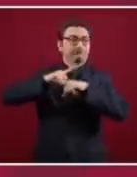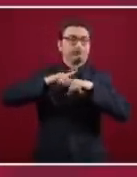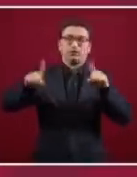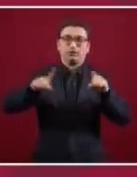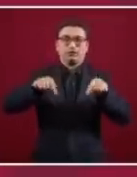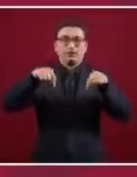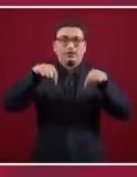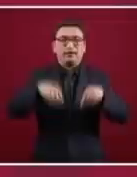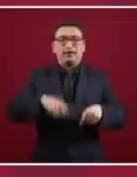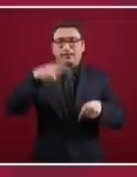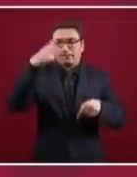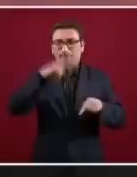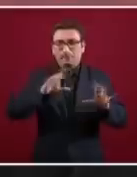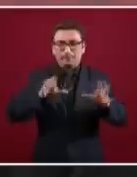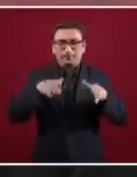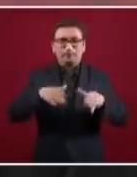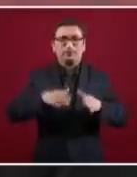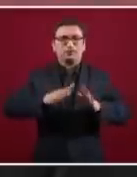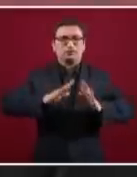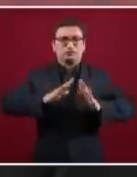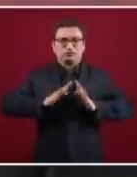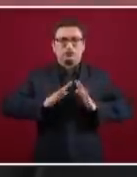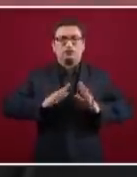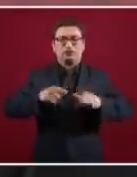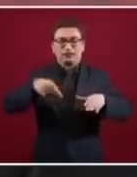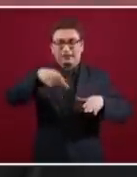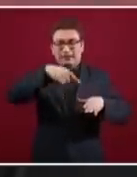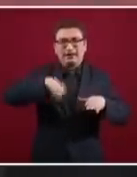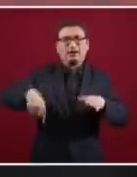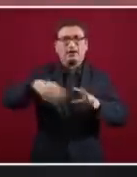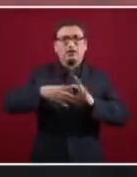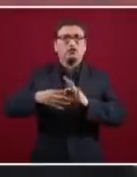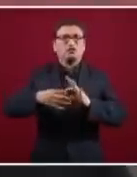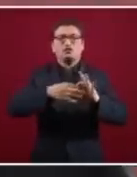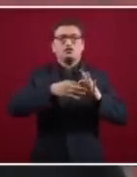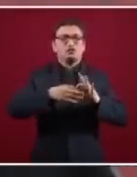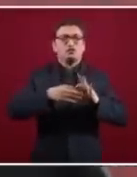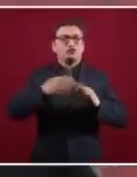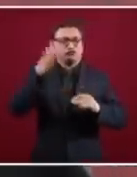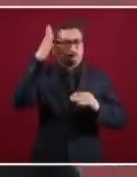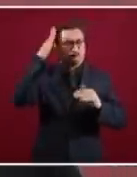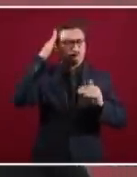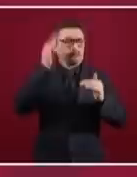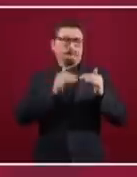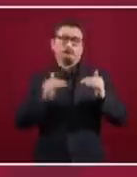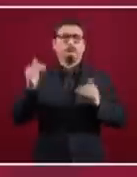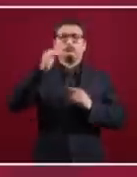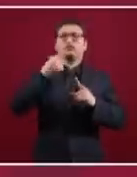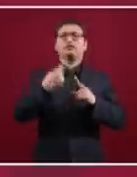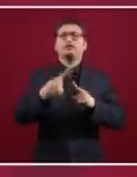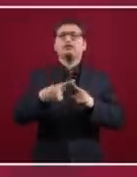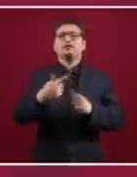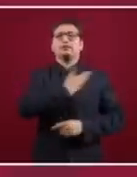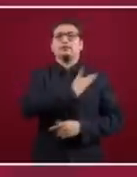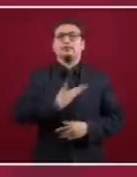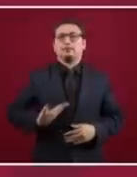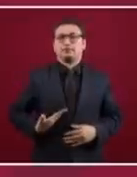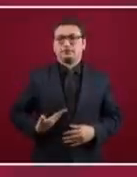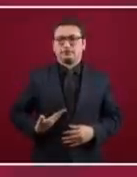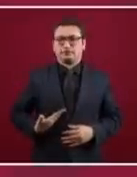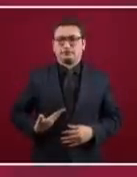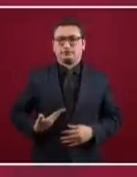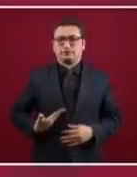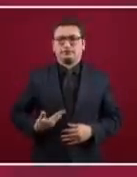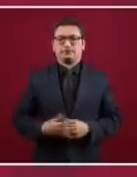es un ejército que tiene como comandante supremo al presidente de la republica